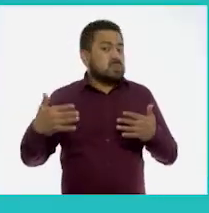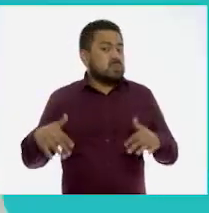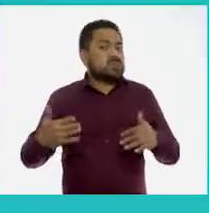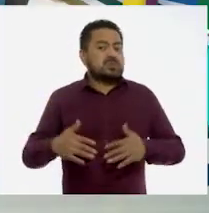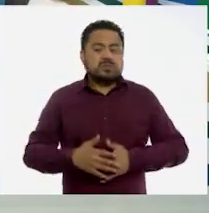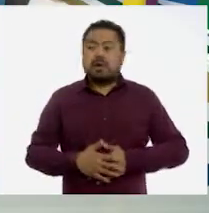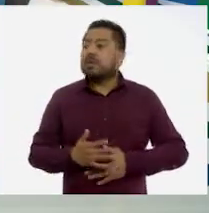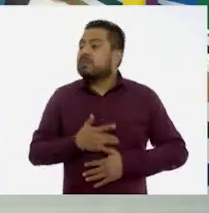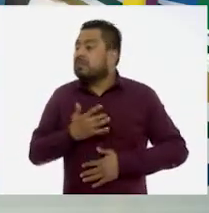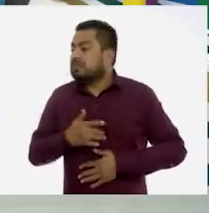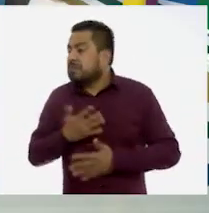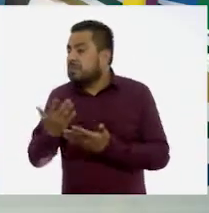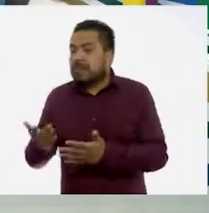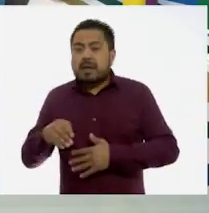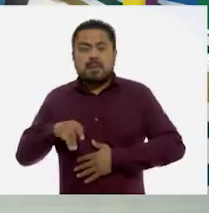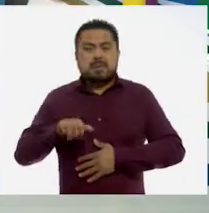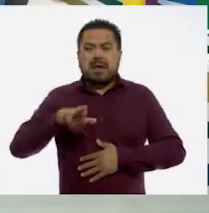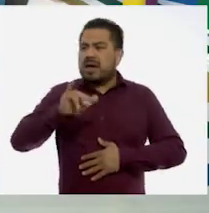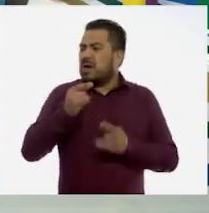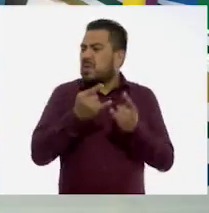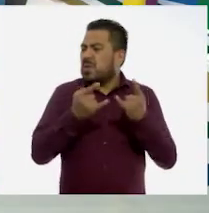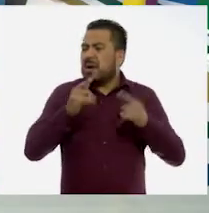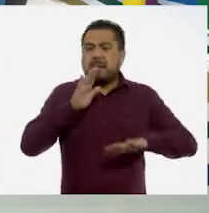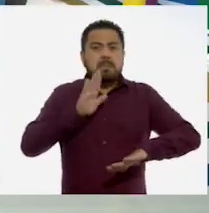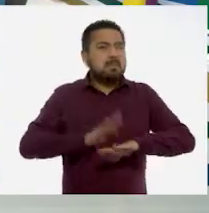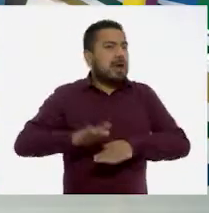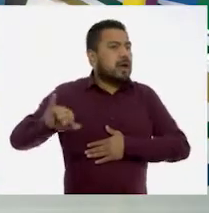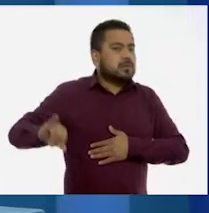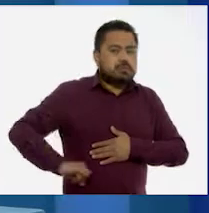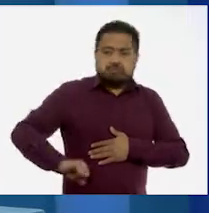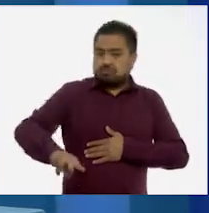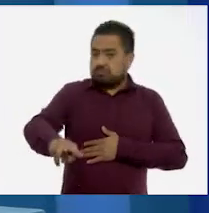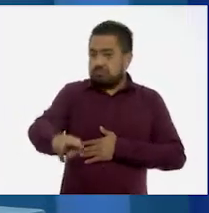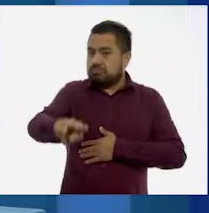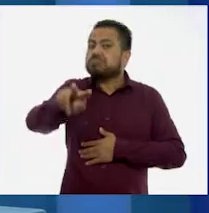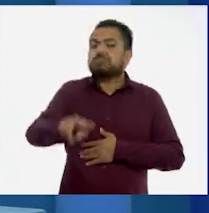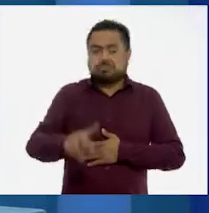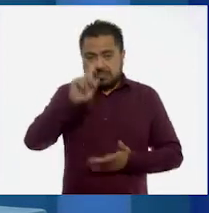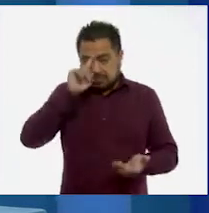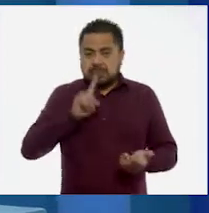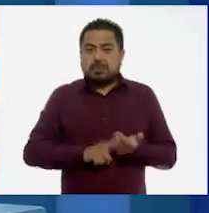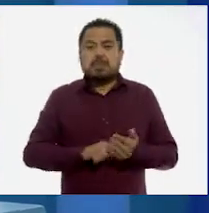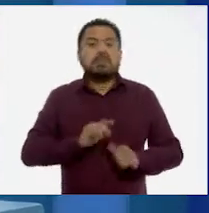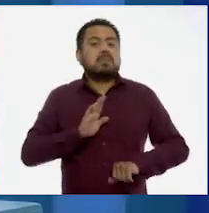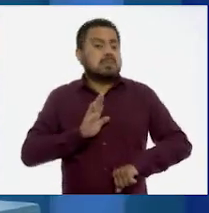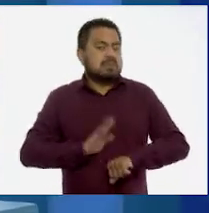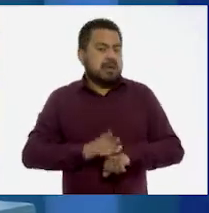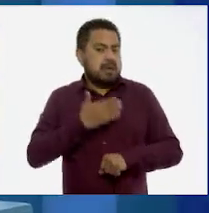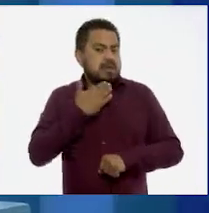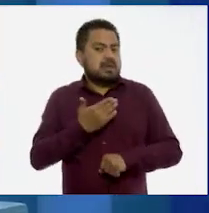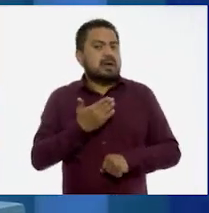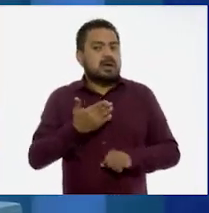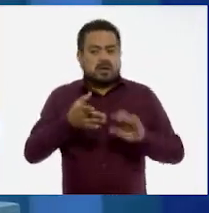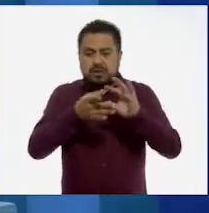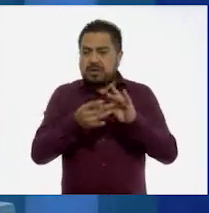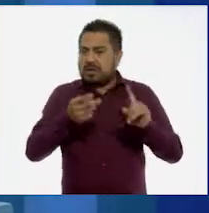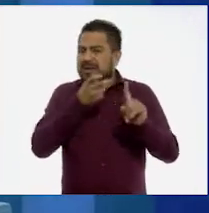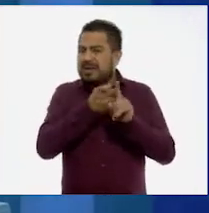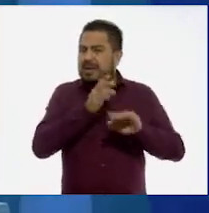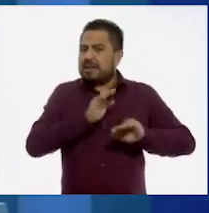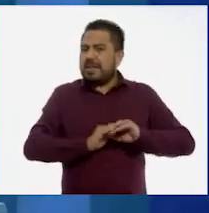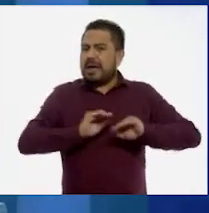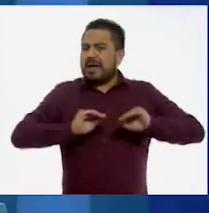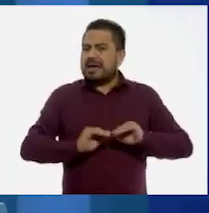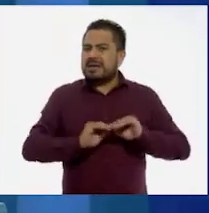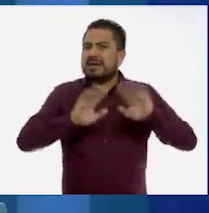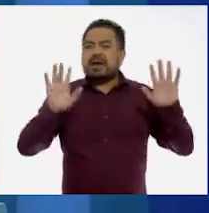¿Qué te pareció, María? Qué cuento más interesante, la verdad. Y creo que también es muy pertinente porque aquí queda muy clara